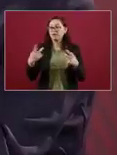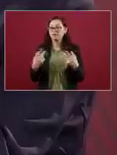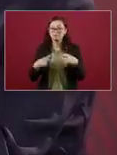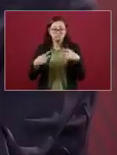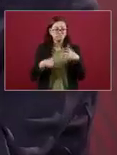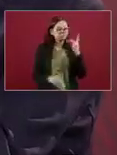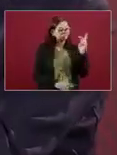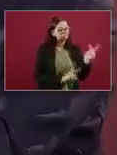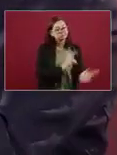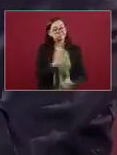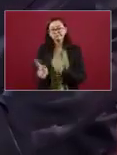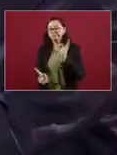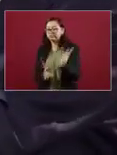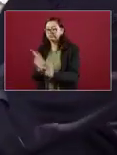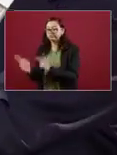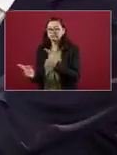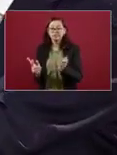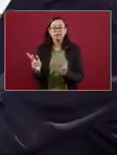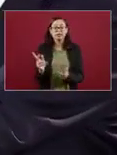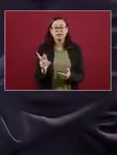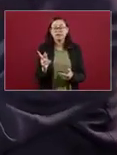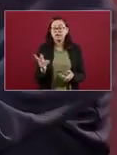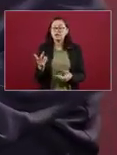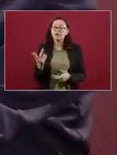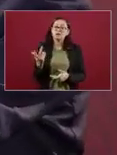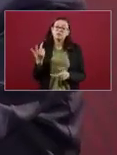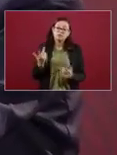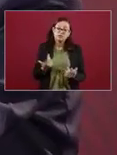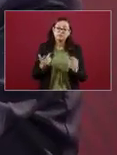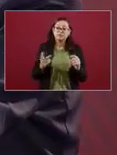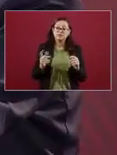para ver si se pone a consulta